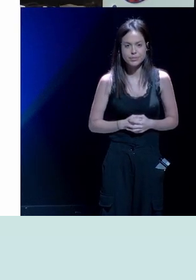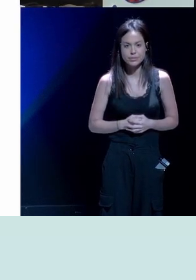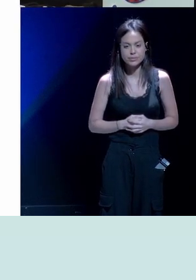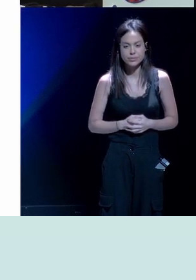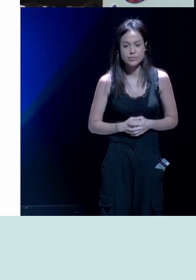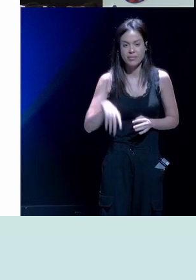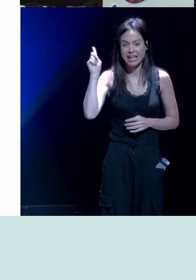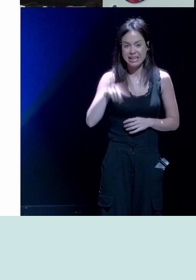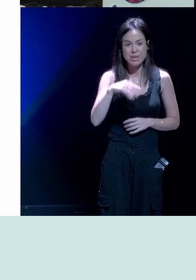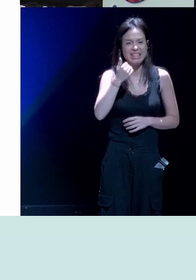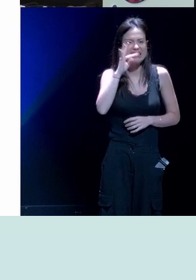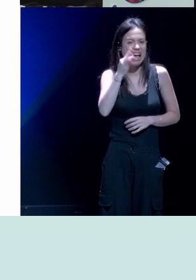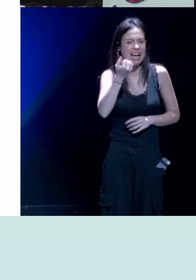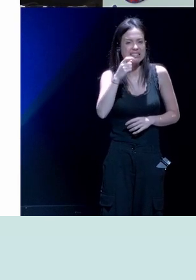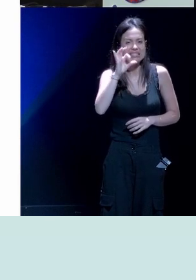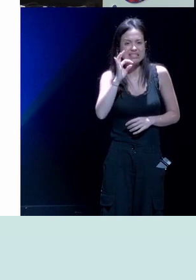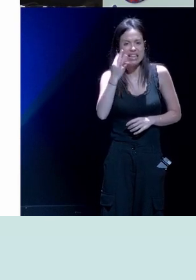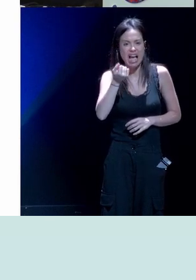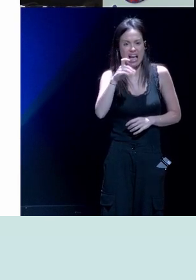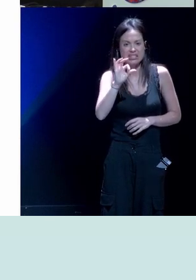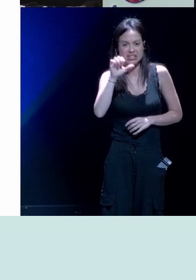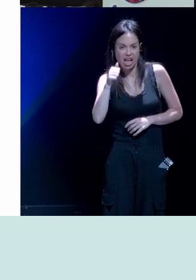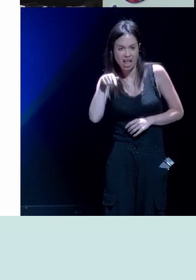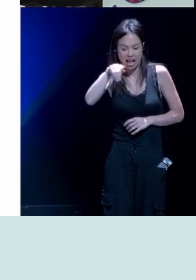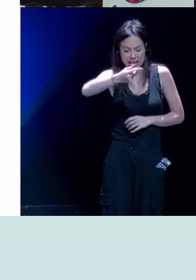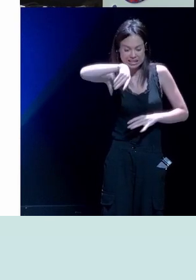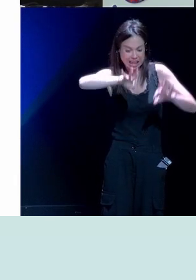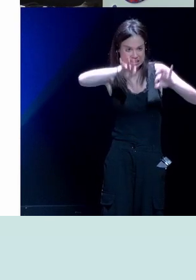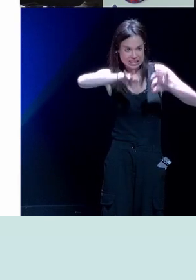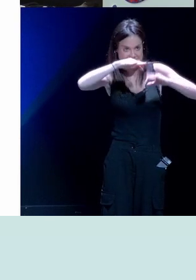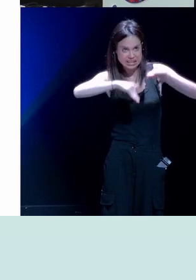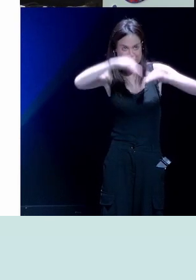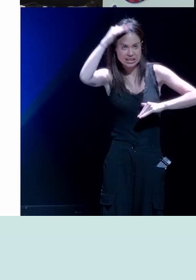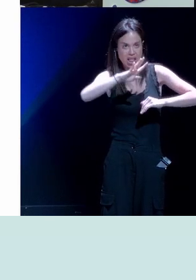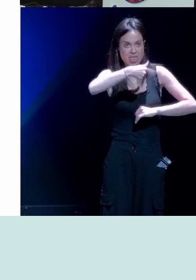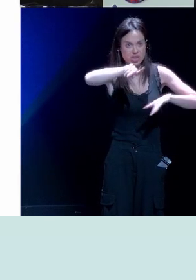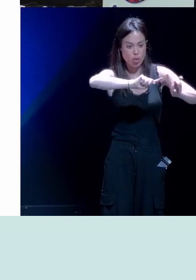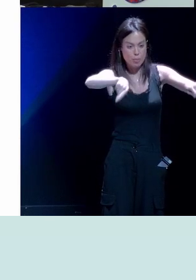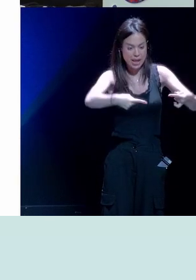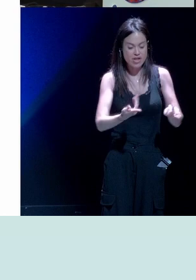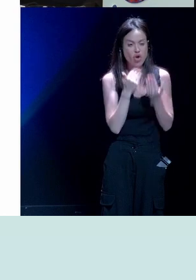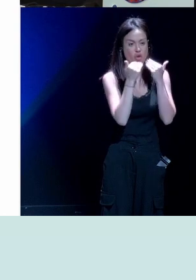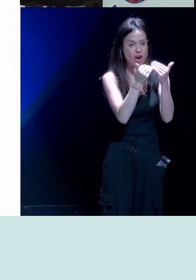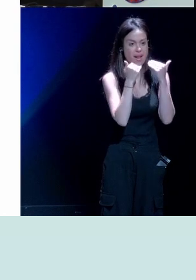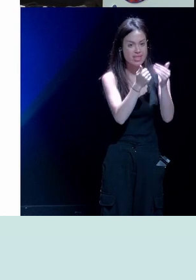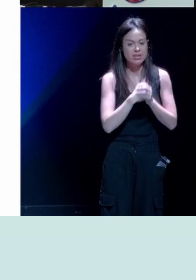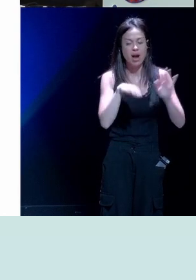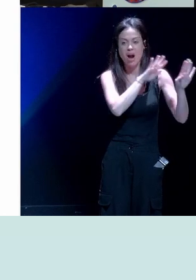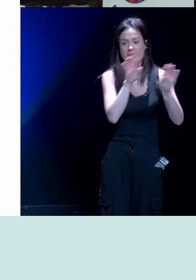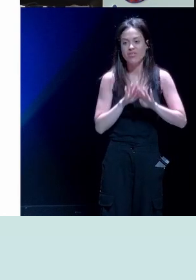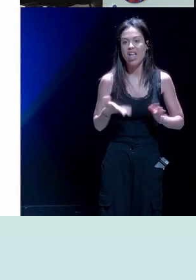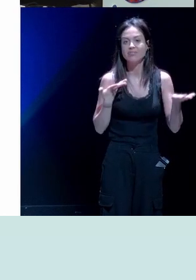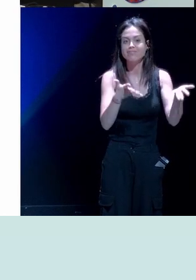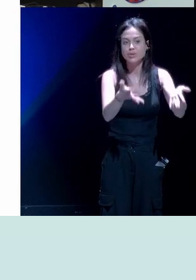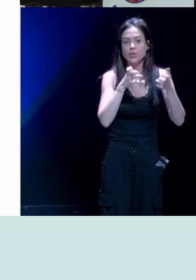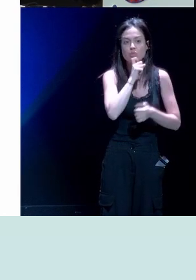Esta alta tasa de protección mediante convenio es el producto de una lucha